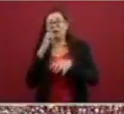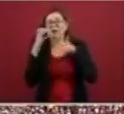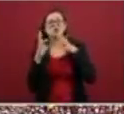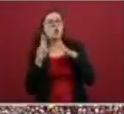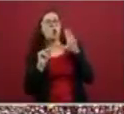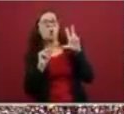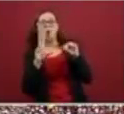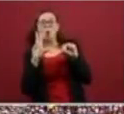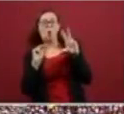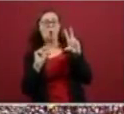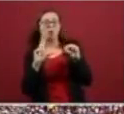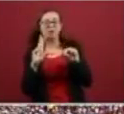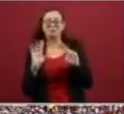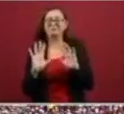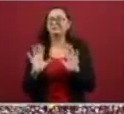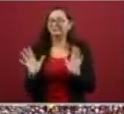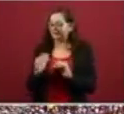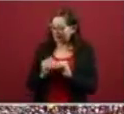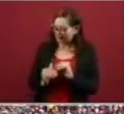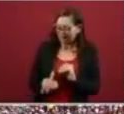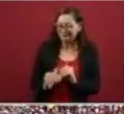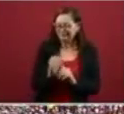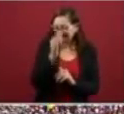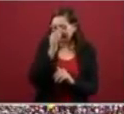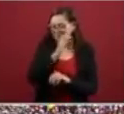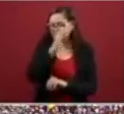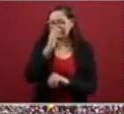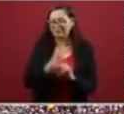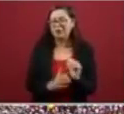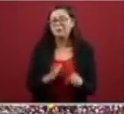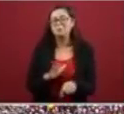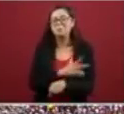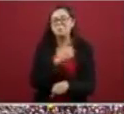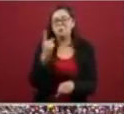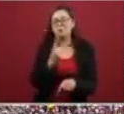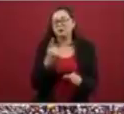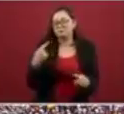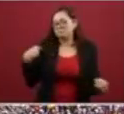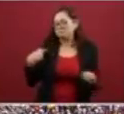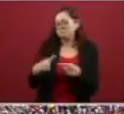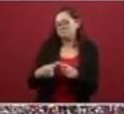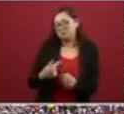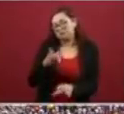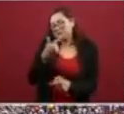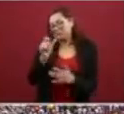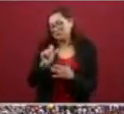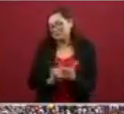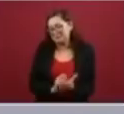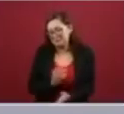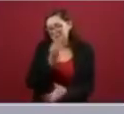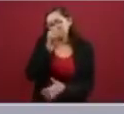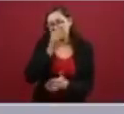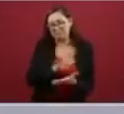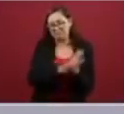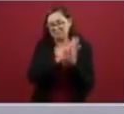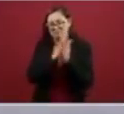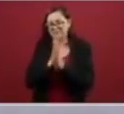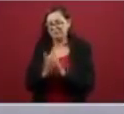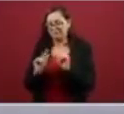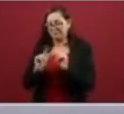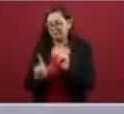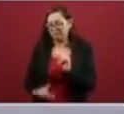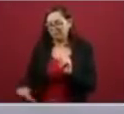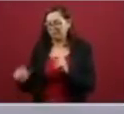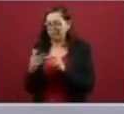porque apenas estamos iniciando con la transformación de México. Podría